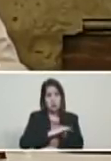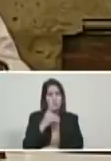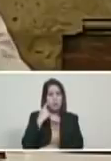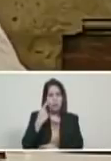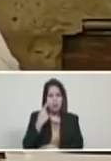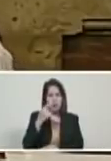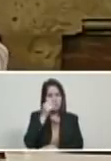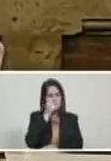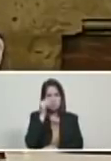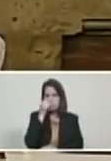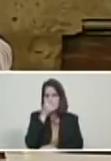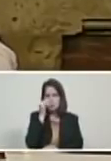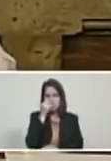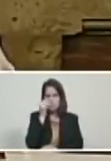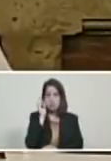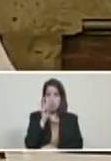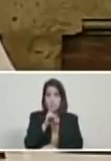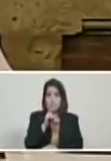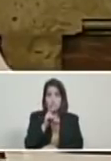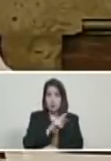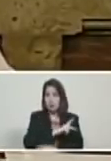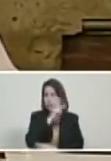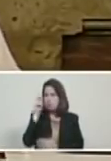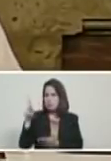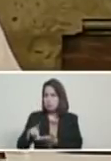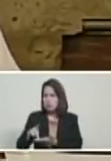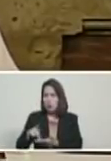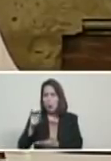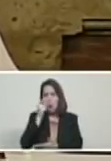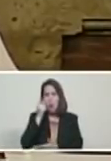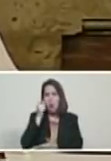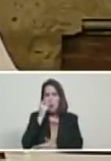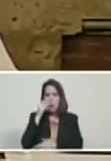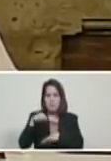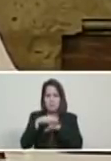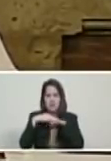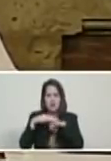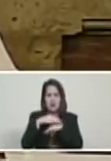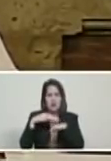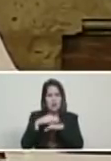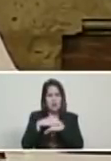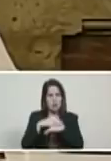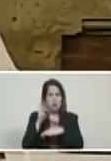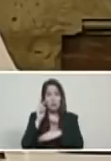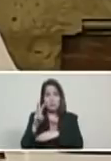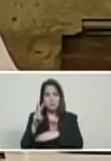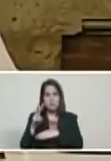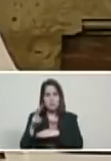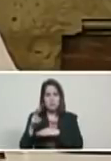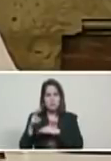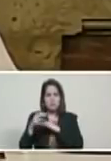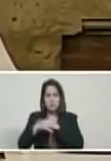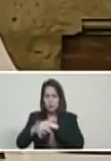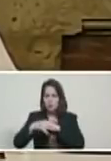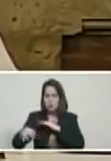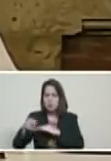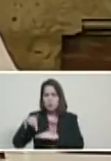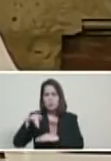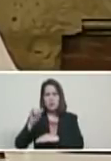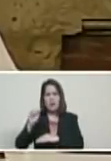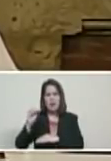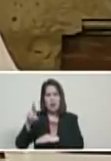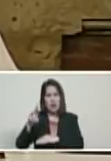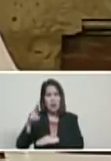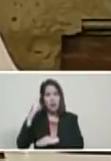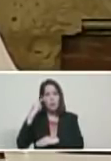pase. Allá se encuentra el ministro Víctor Cano, en Finca Moriche, sector Guacamayo, municipio Piar,